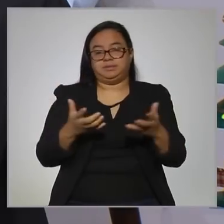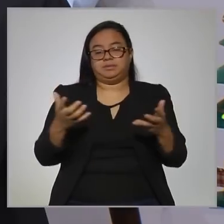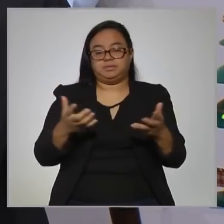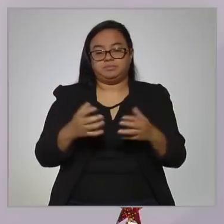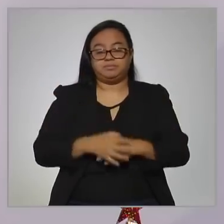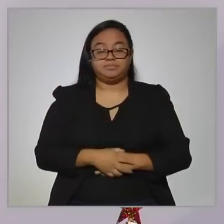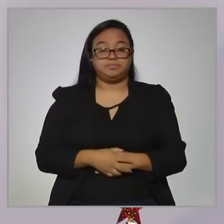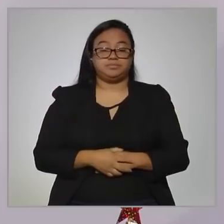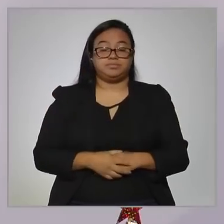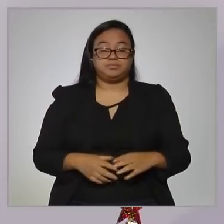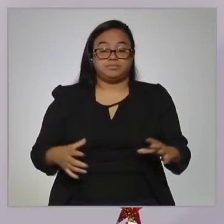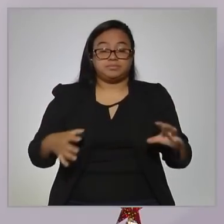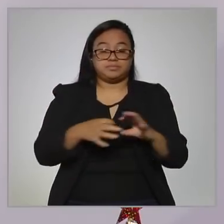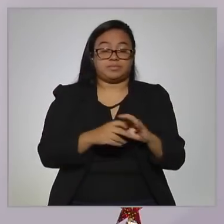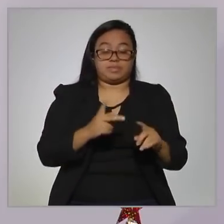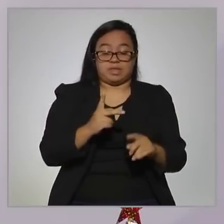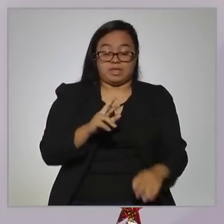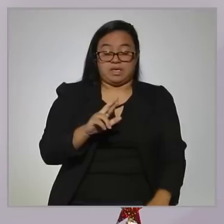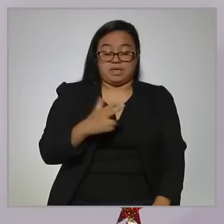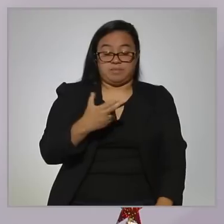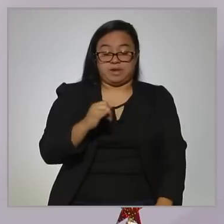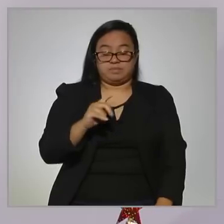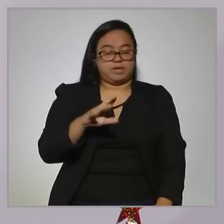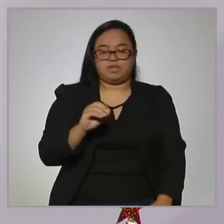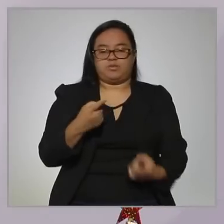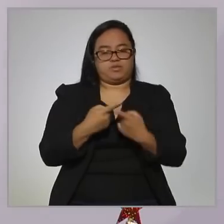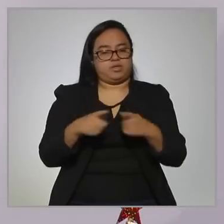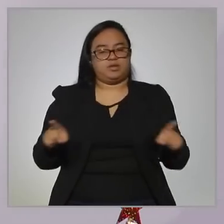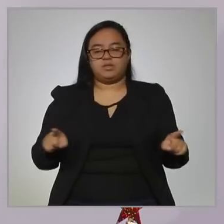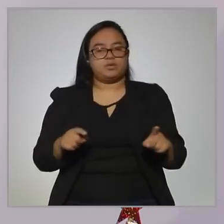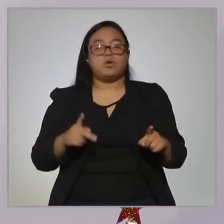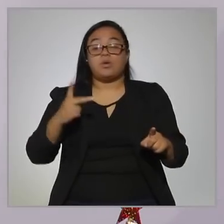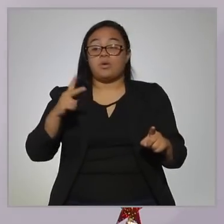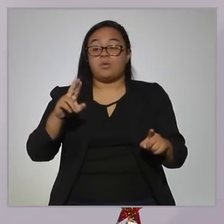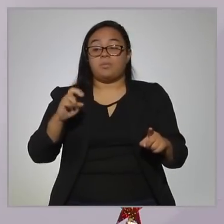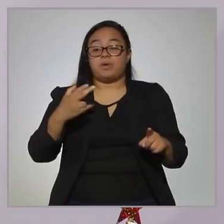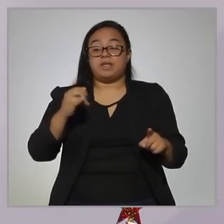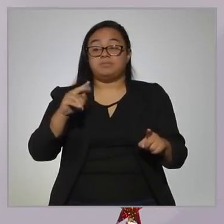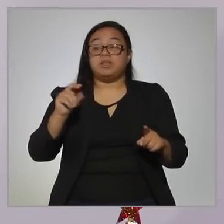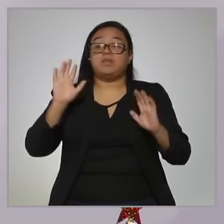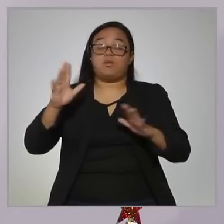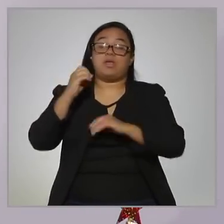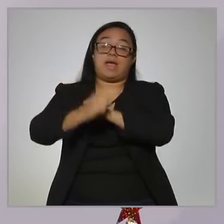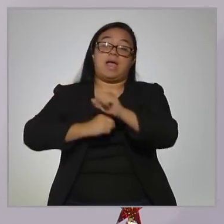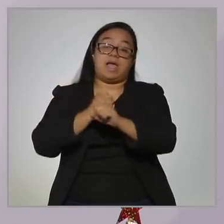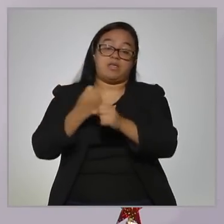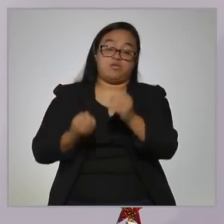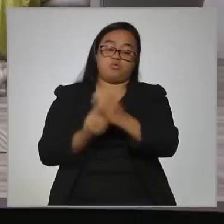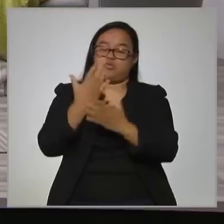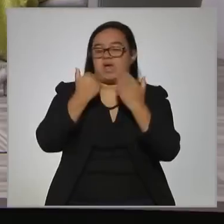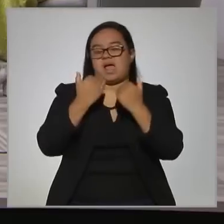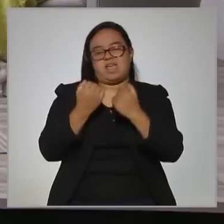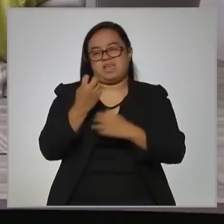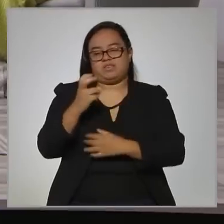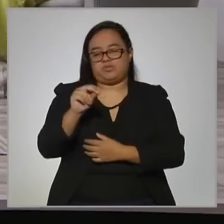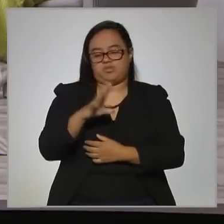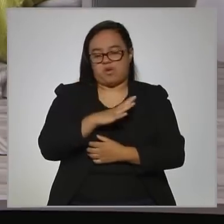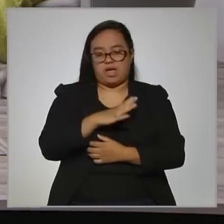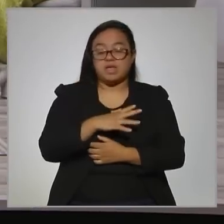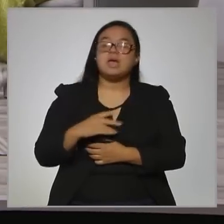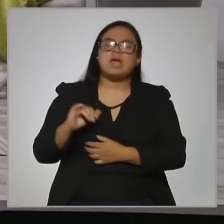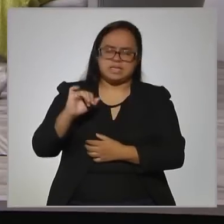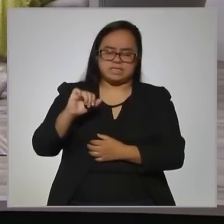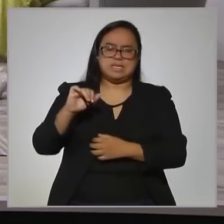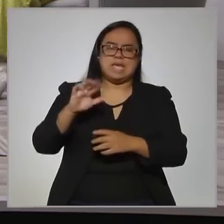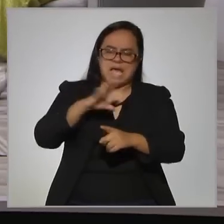la conexión del mundo prehispánico, porque dicen, no, es que ya en el mundo prehispánico se celebra el Año Nuevo. No, pues digo, sí, bueno, a su manera